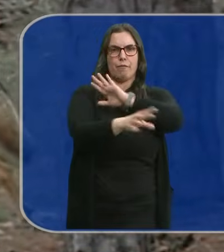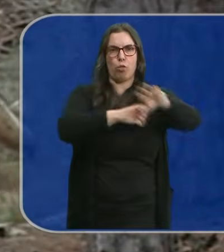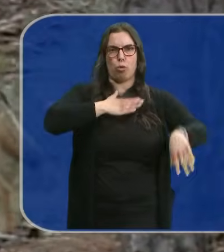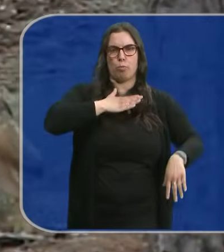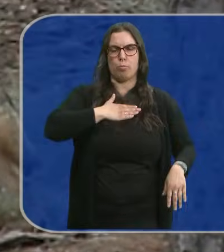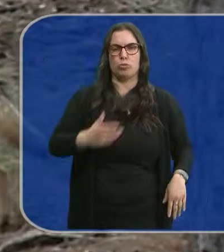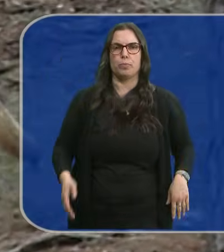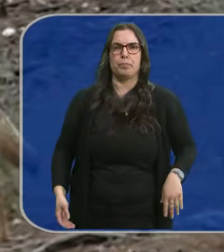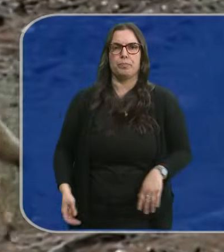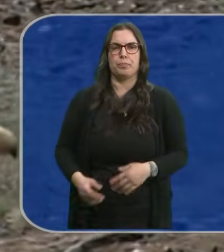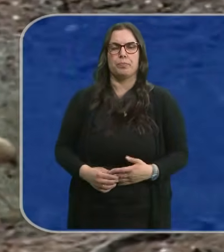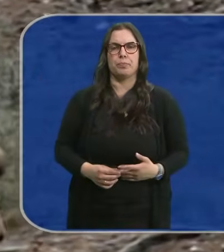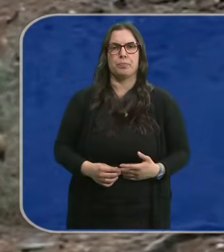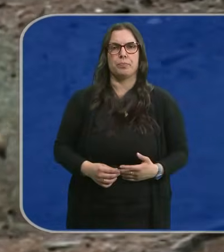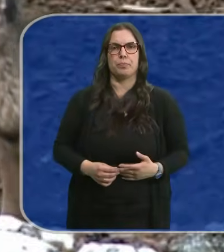propios.